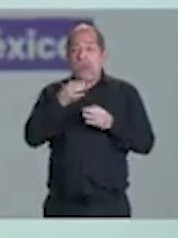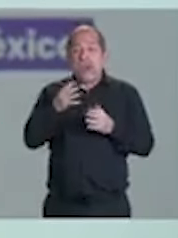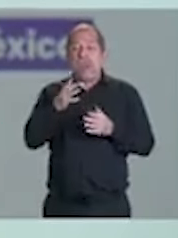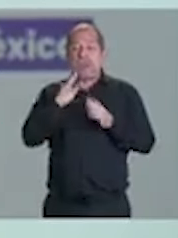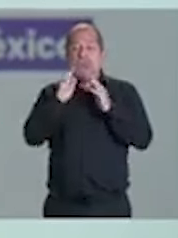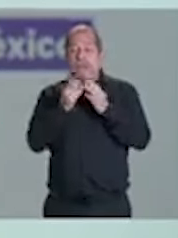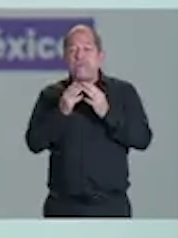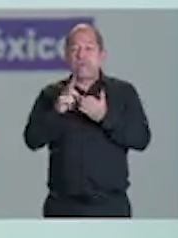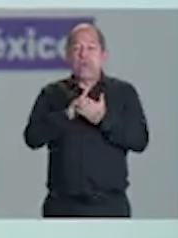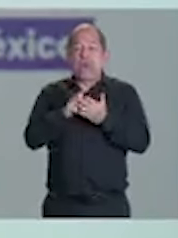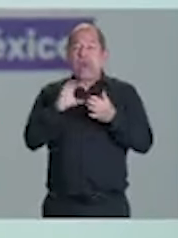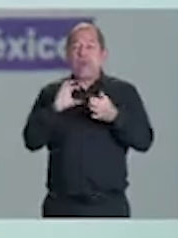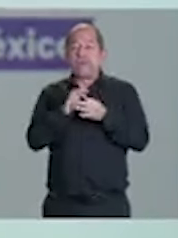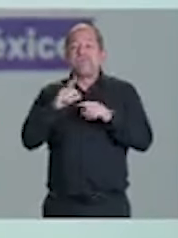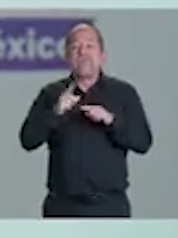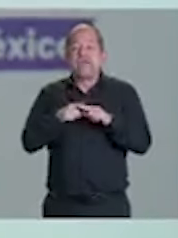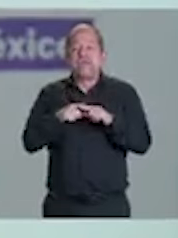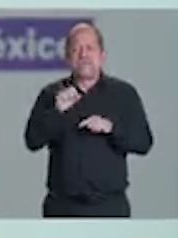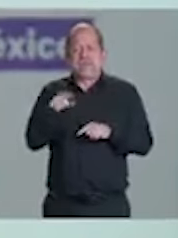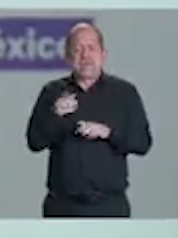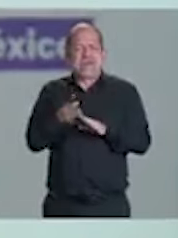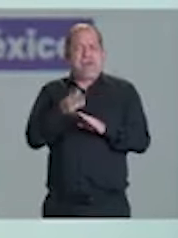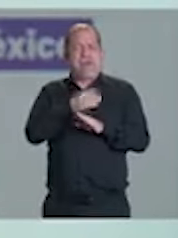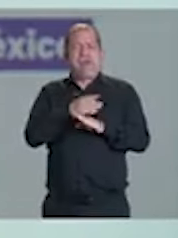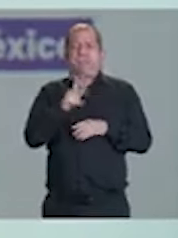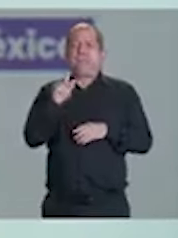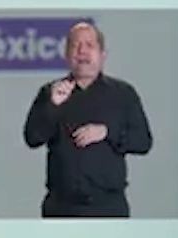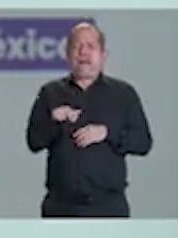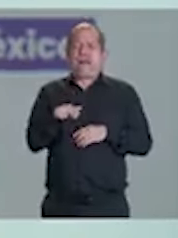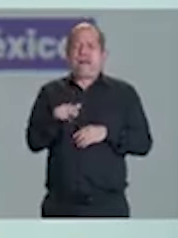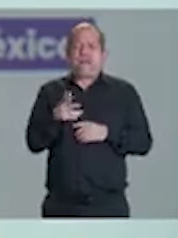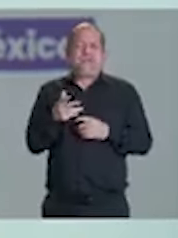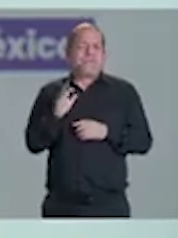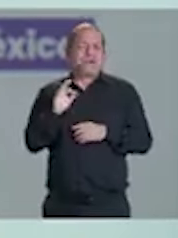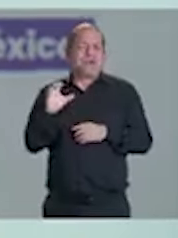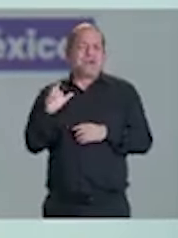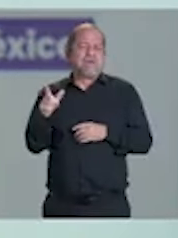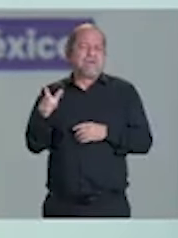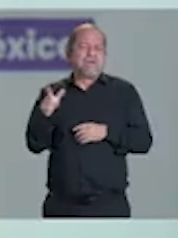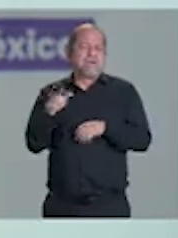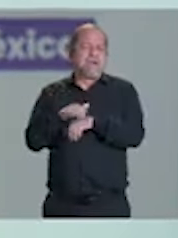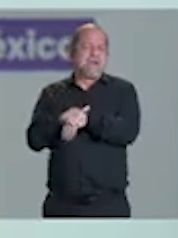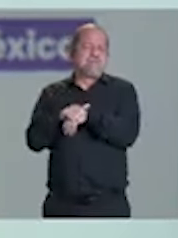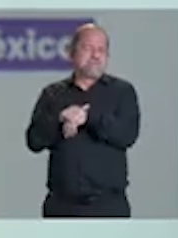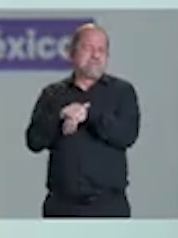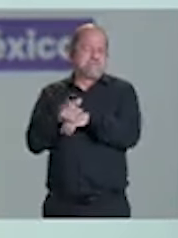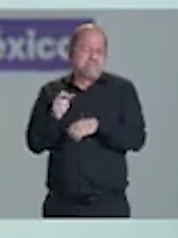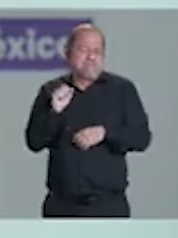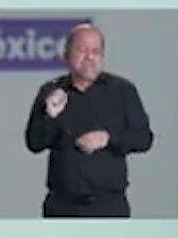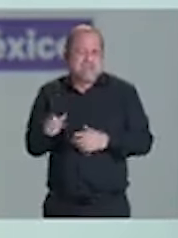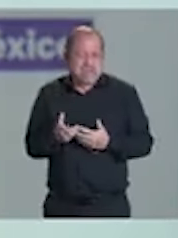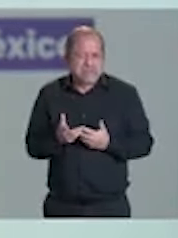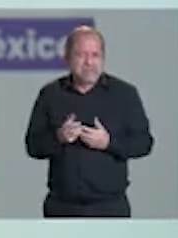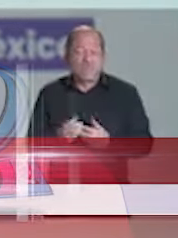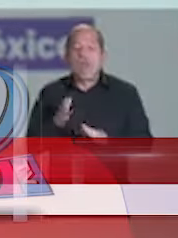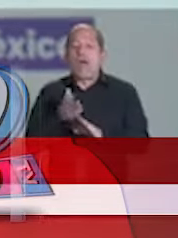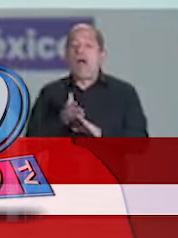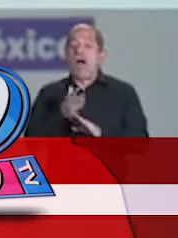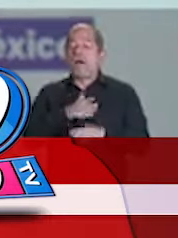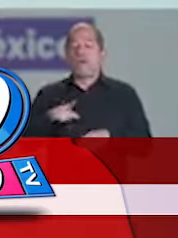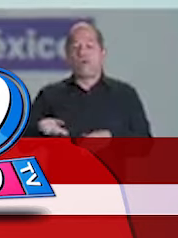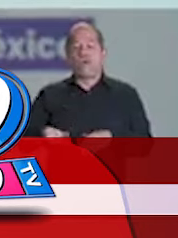Ahora sí, a partir del 1 de diciembre de 2018 cambió el modelo económico en nuestro país. El viejo modelo,